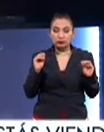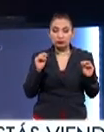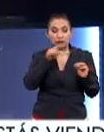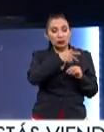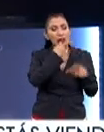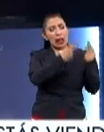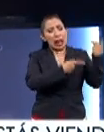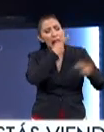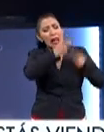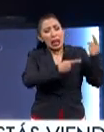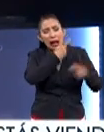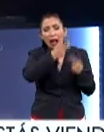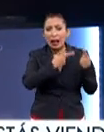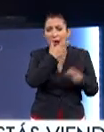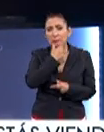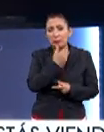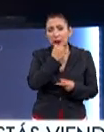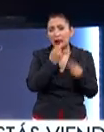principio y luego me va a dar